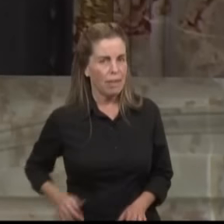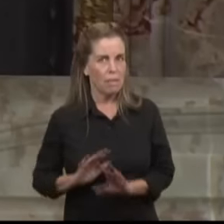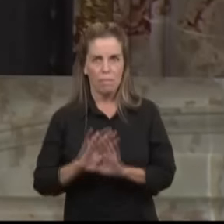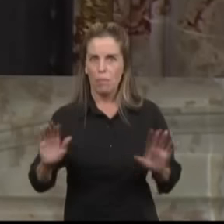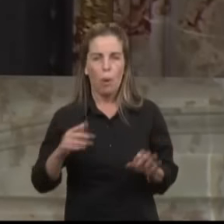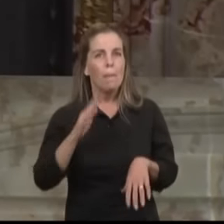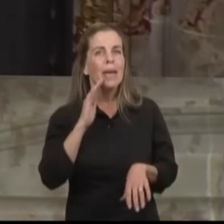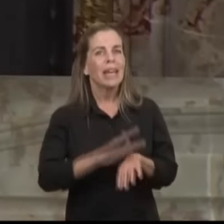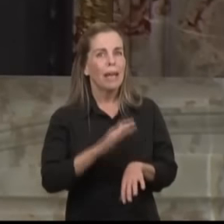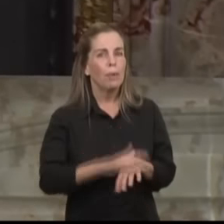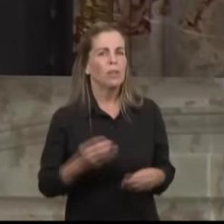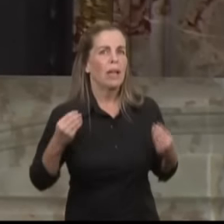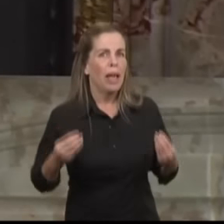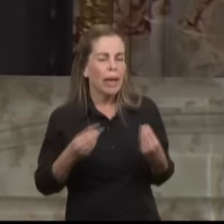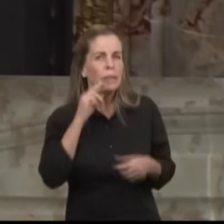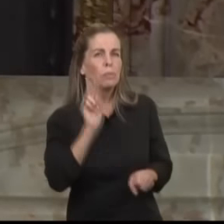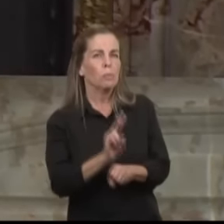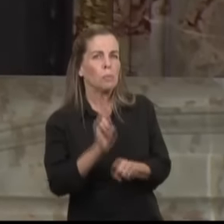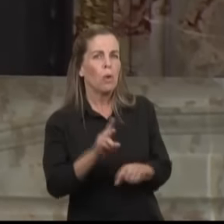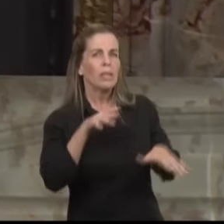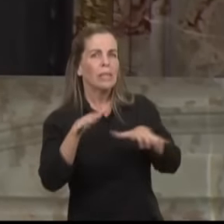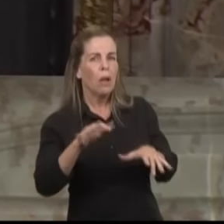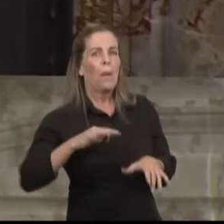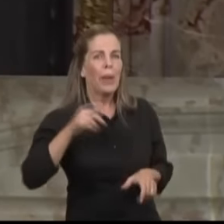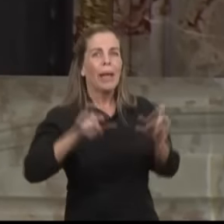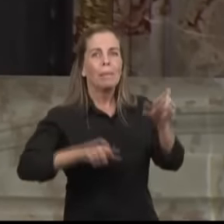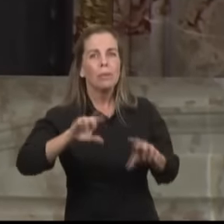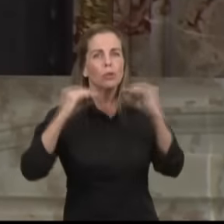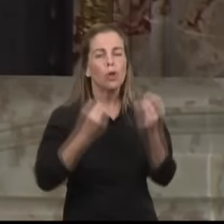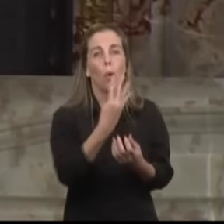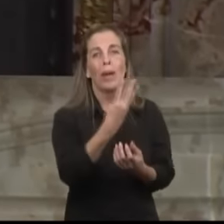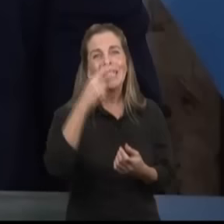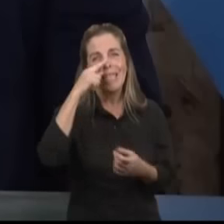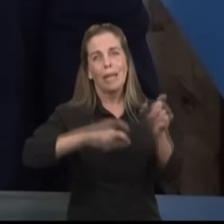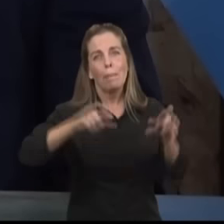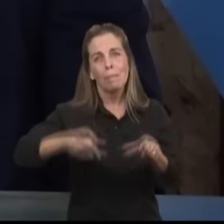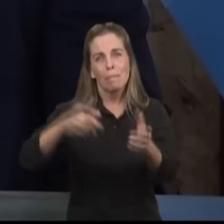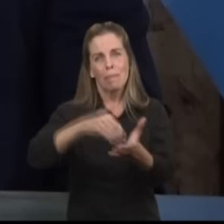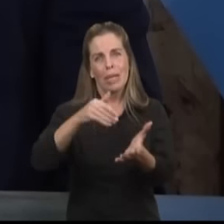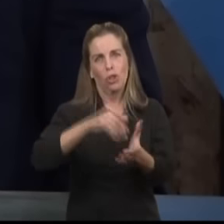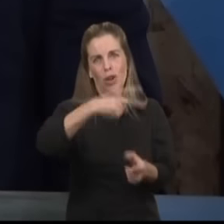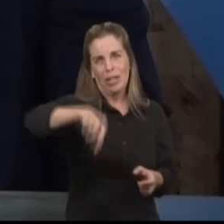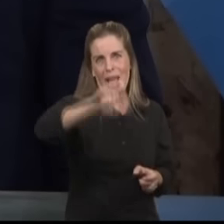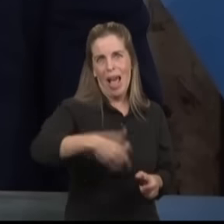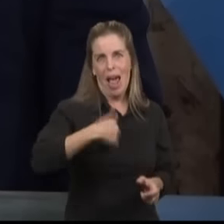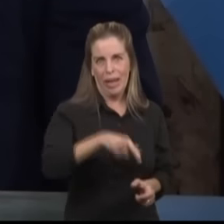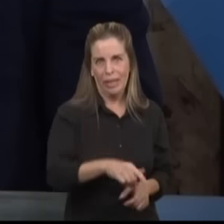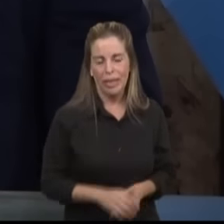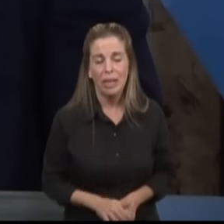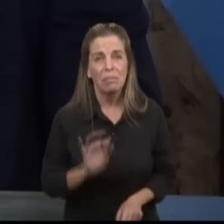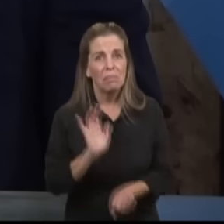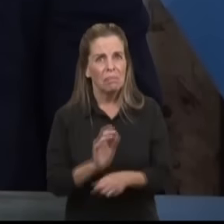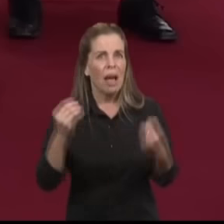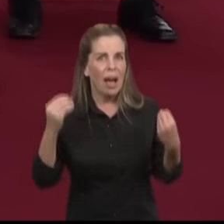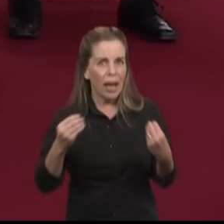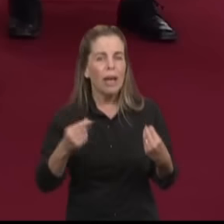que mi tarea es asegurar el bienestar presente y futuro de los 47 millones de argentinos. No vine acá a buscar atajos, sino